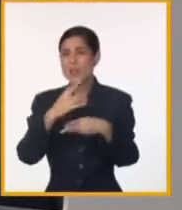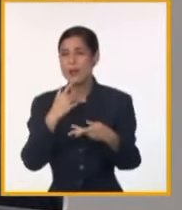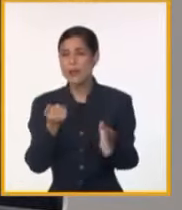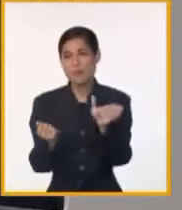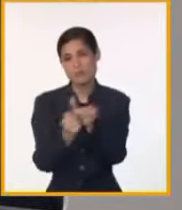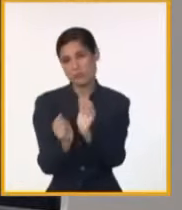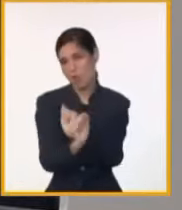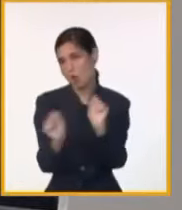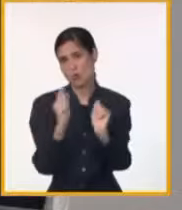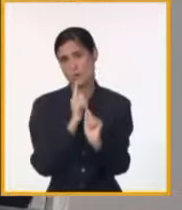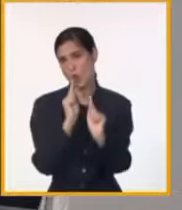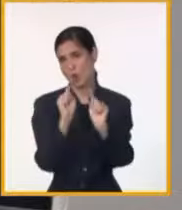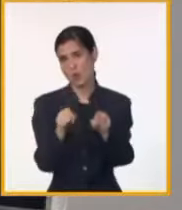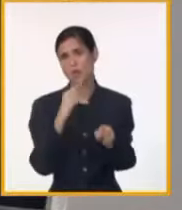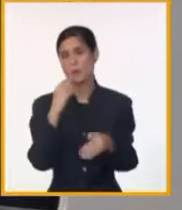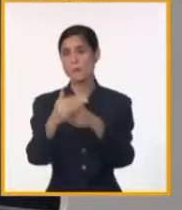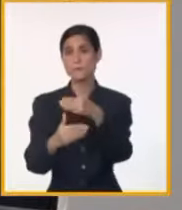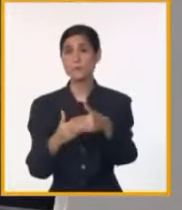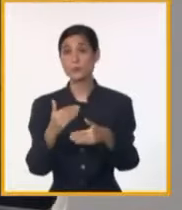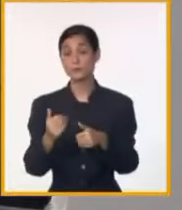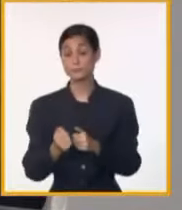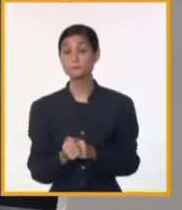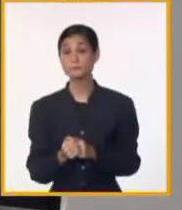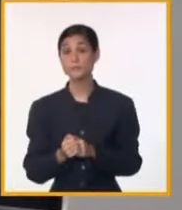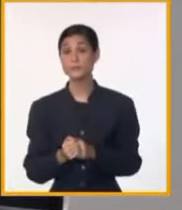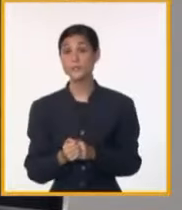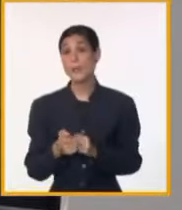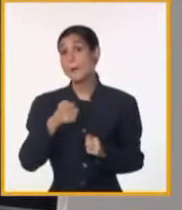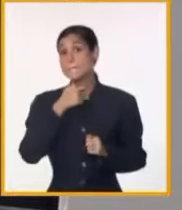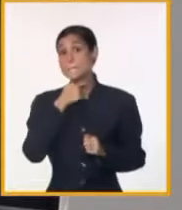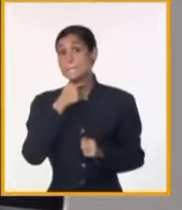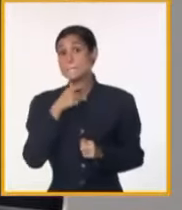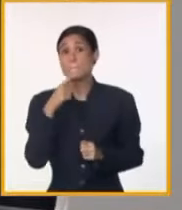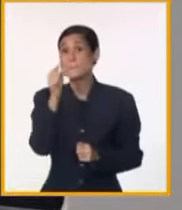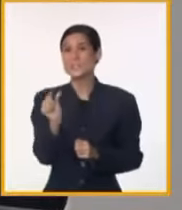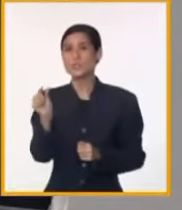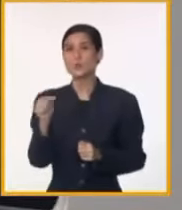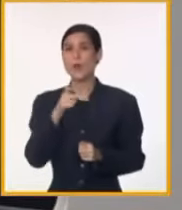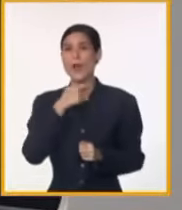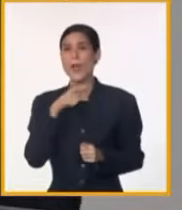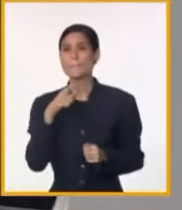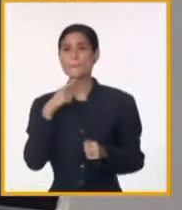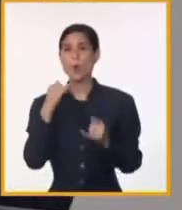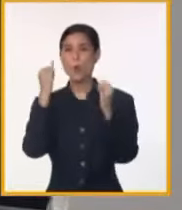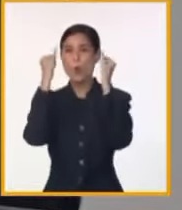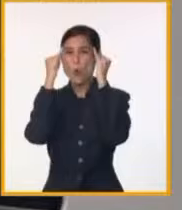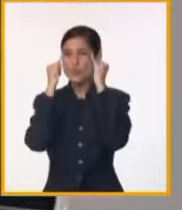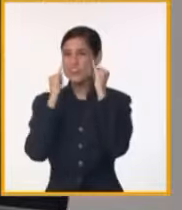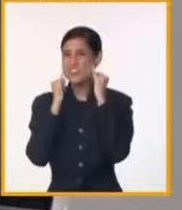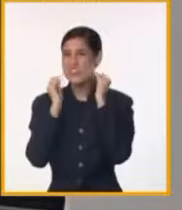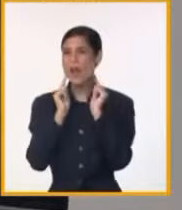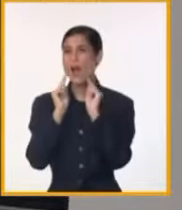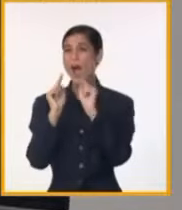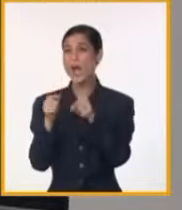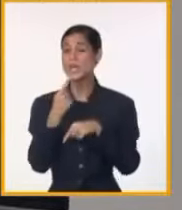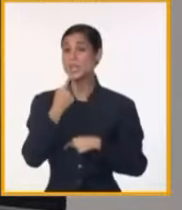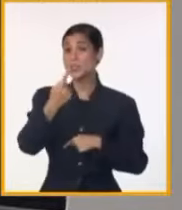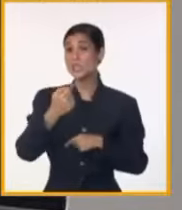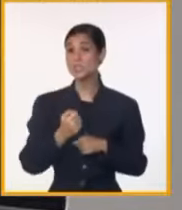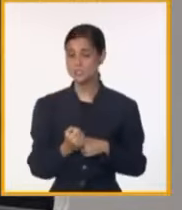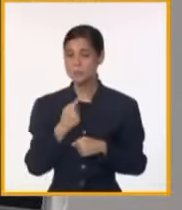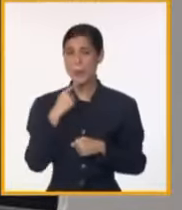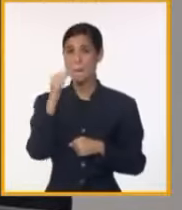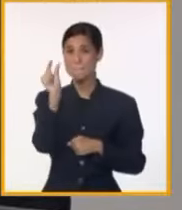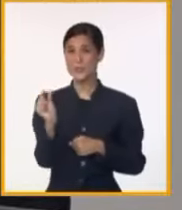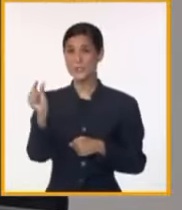judíos que han admitido y revelado que eran operaciones terroristas expulsando a